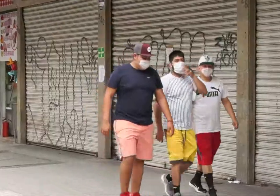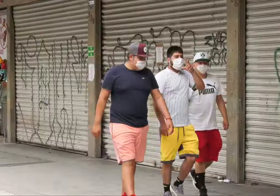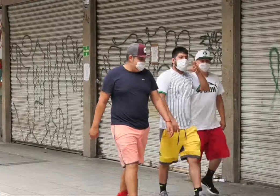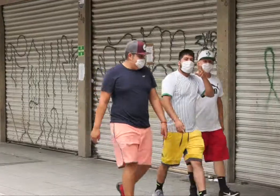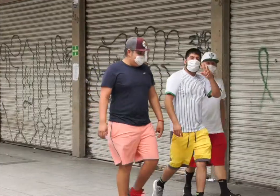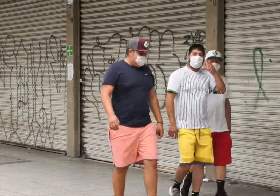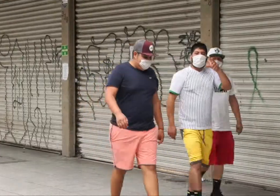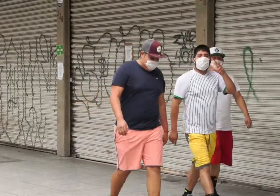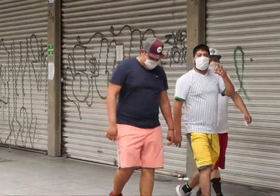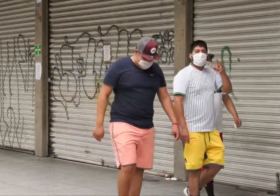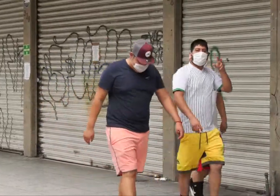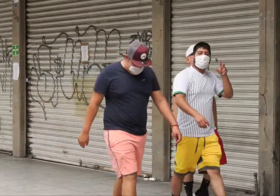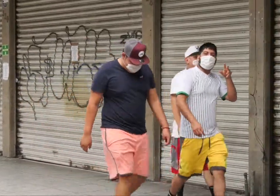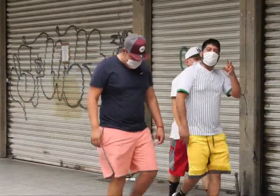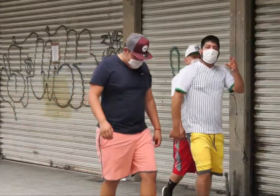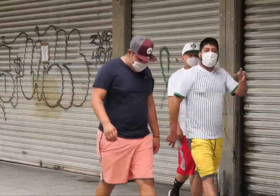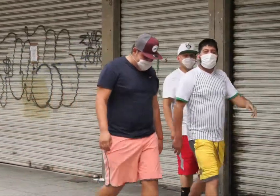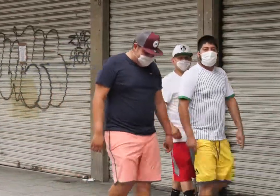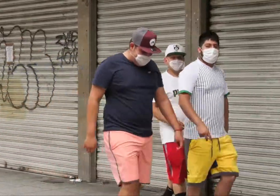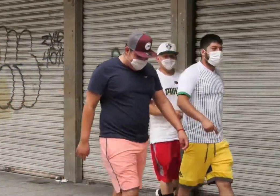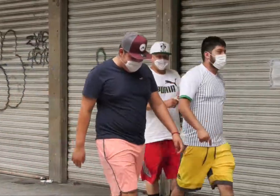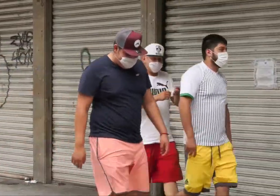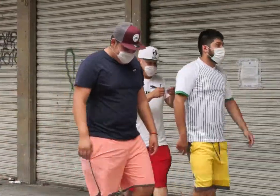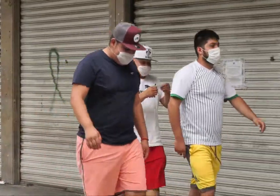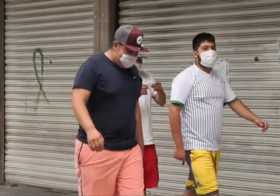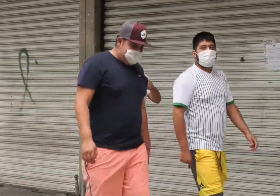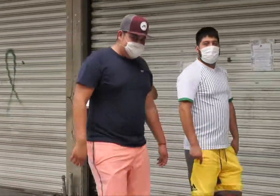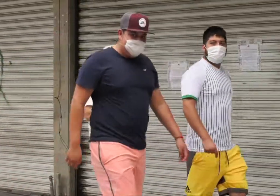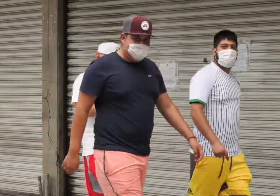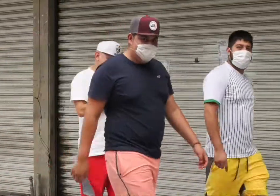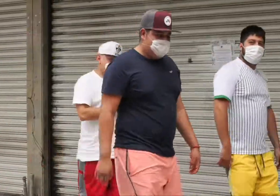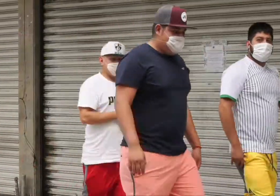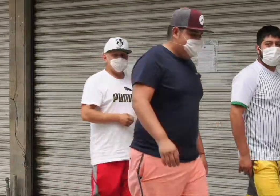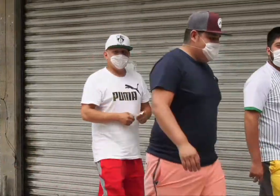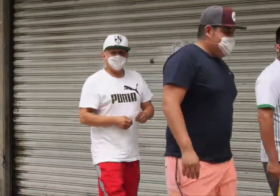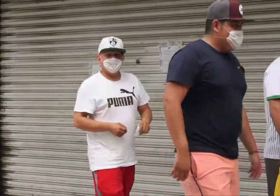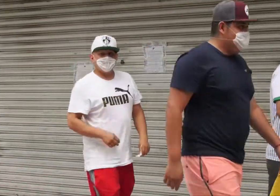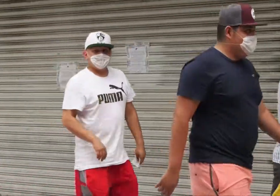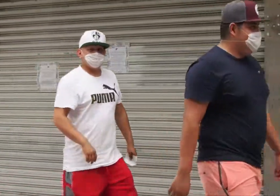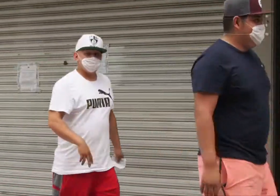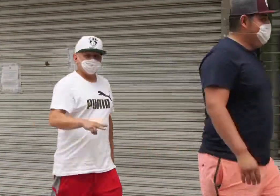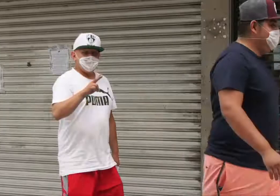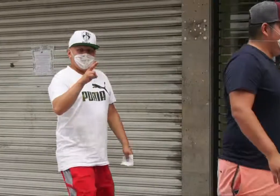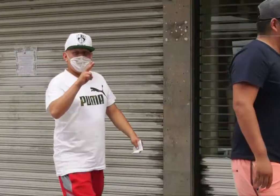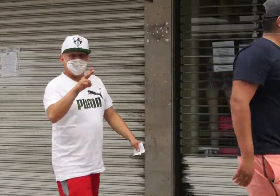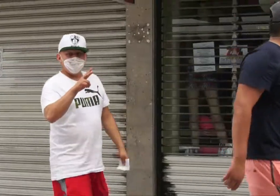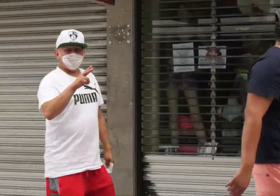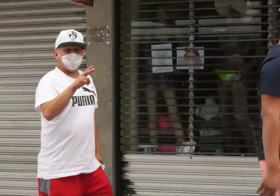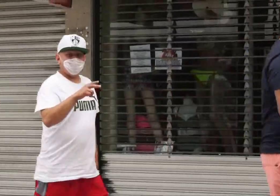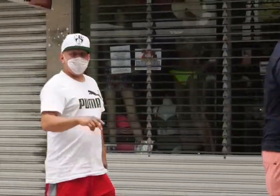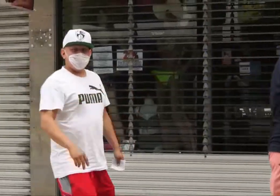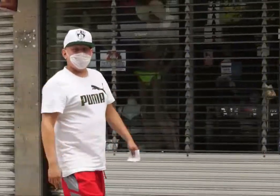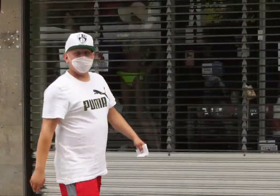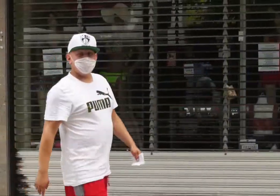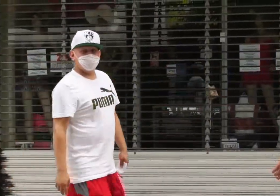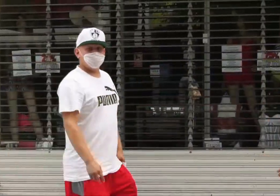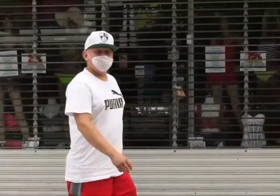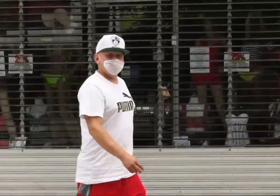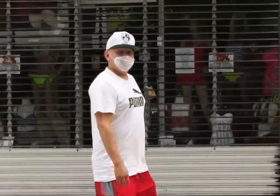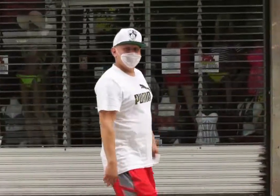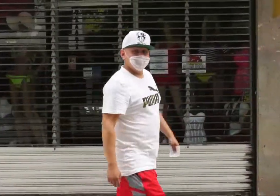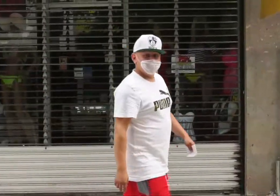muerte continúa con imágenes de javier gayoso y carlos mendoza maricruz gutiérrez noticias 28